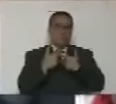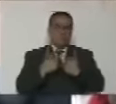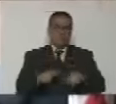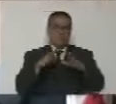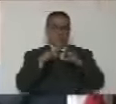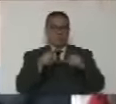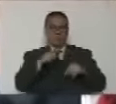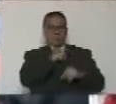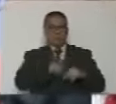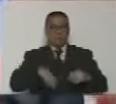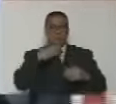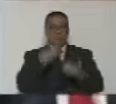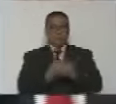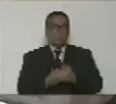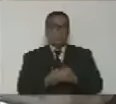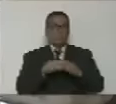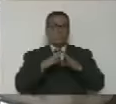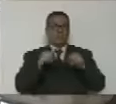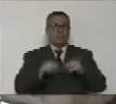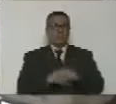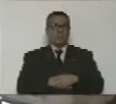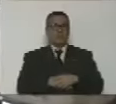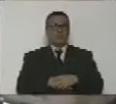a todos, presidente. Es todo.